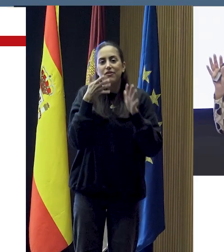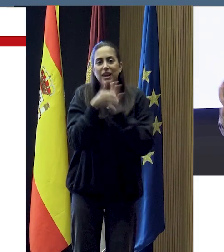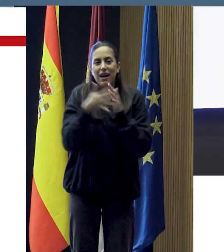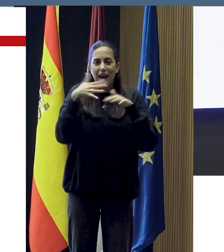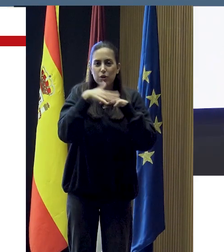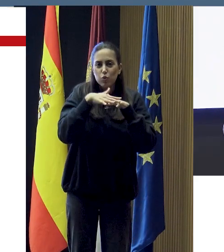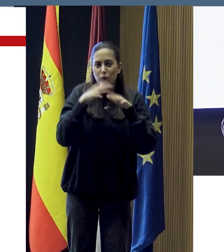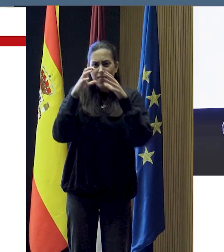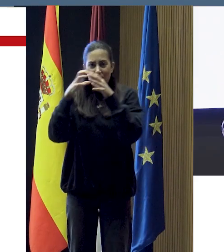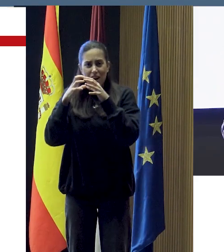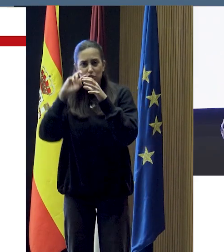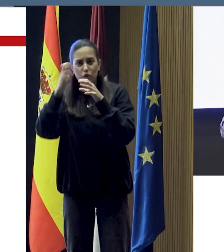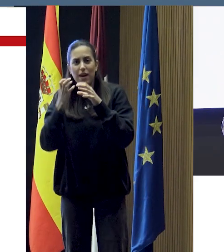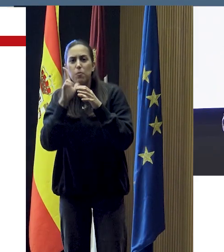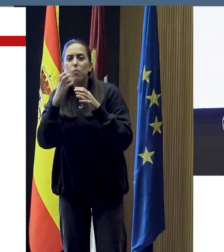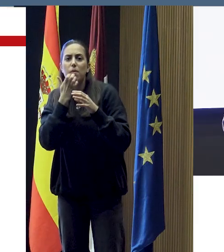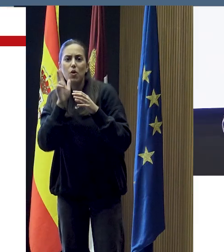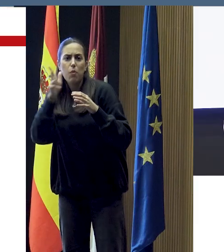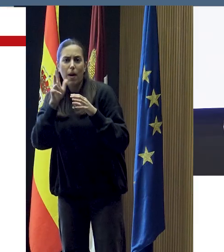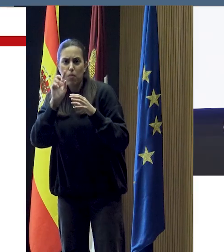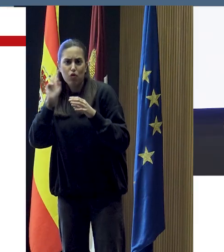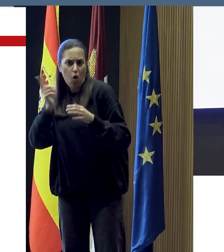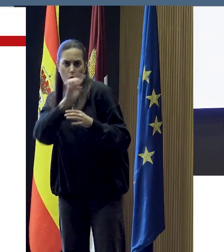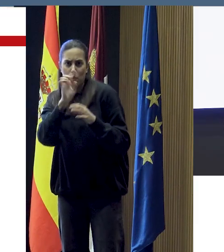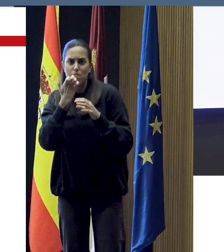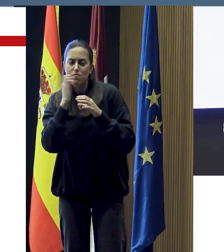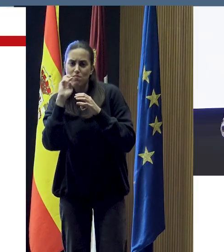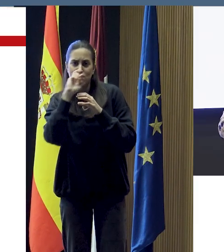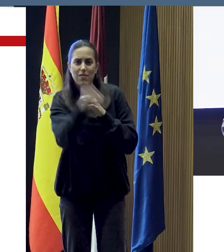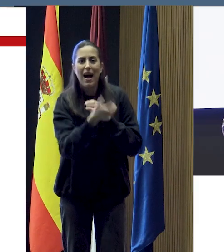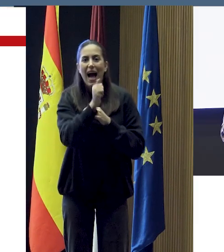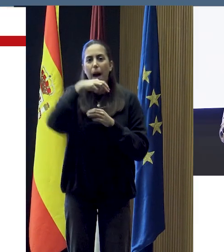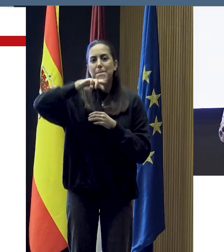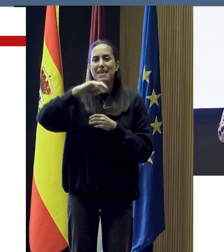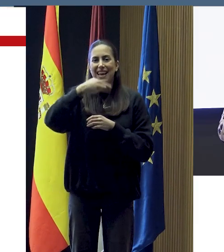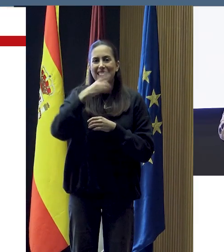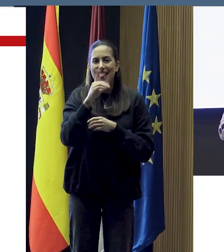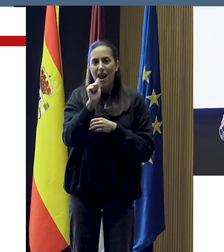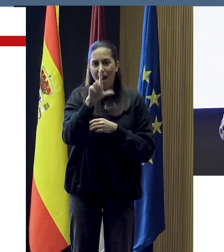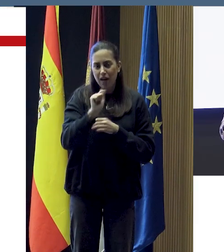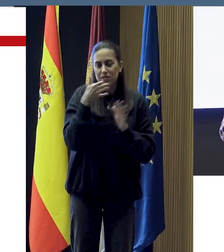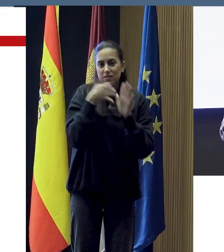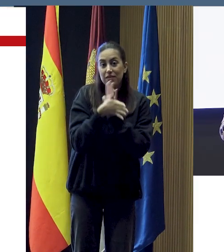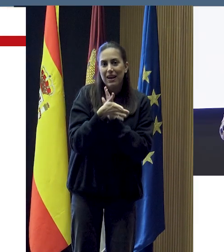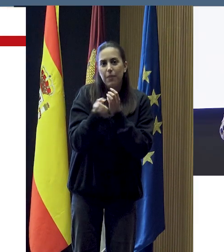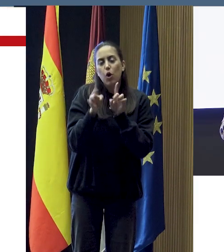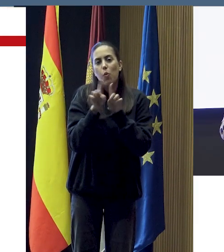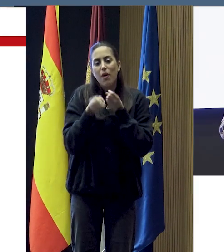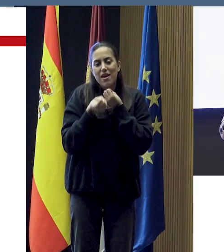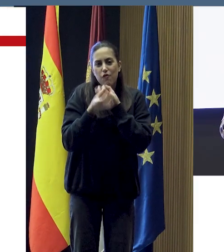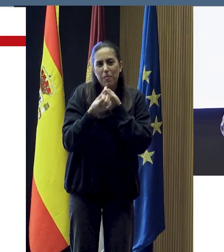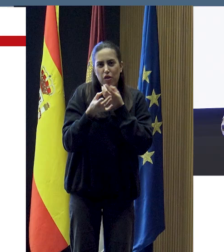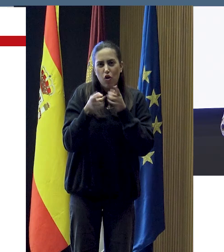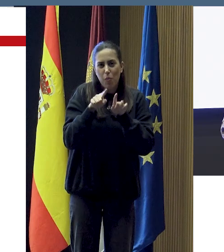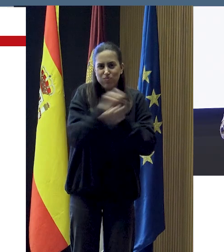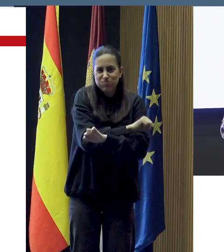solo el hipocampo, que en este caso están muy cerquita, y que es la amígdala, que participa en que un recuerdo se refuerce mucho más. Si